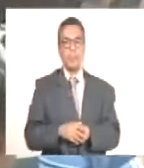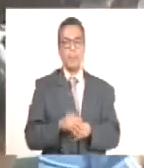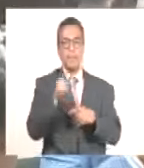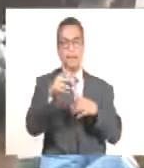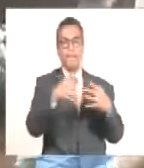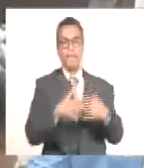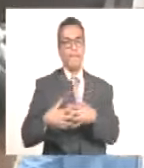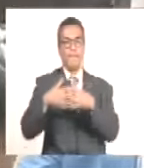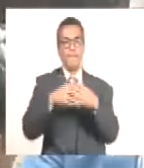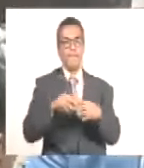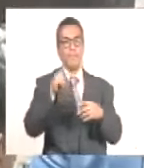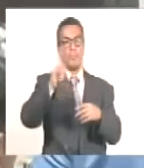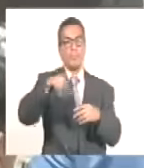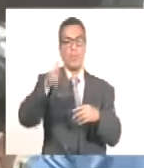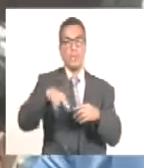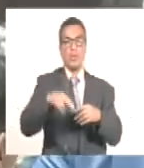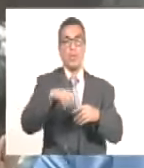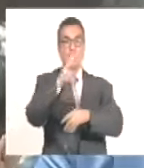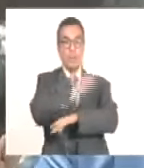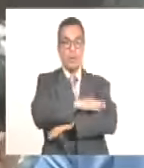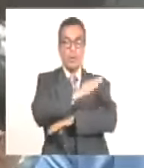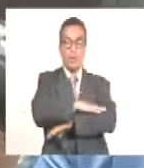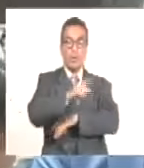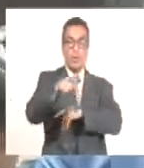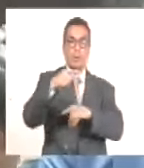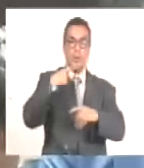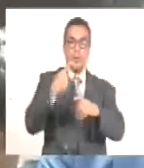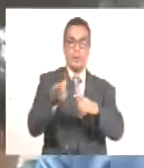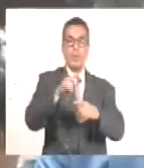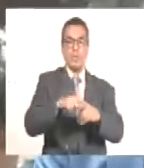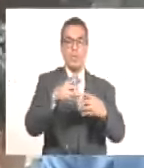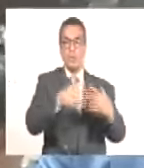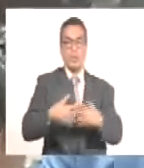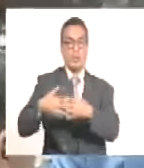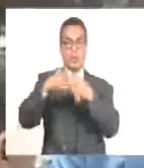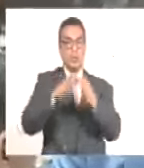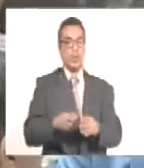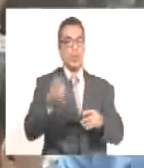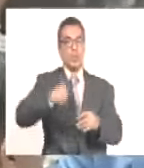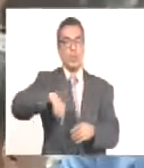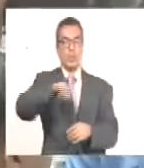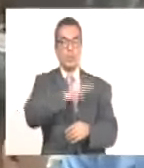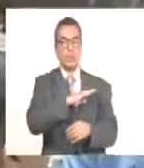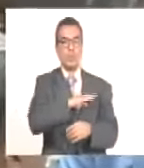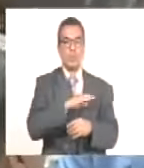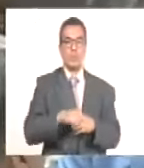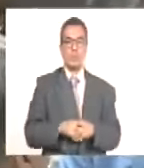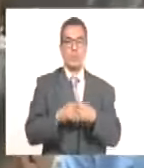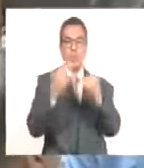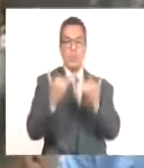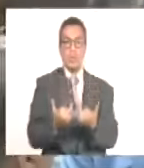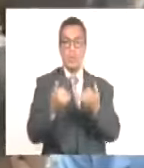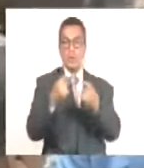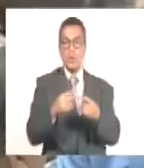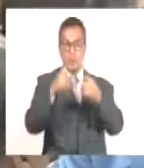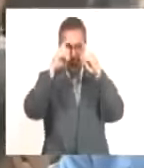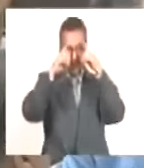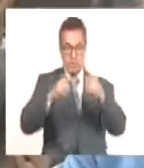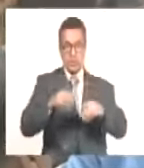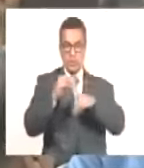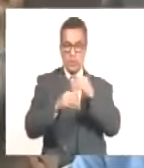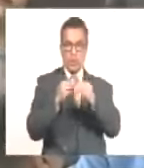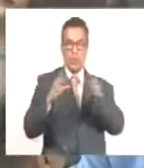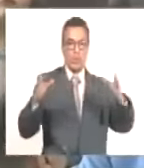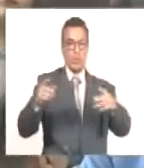Estados Unidos: jamás conducta ha sido más infame que la de los norteamericanos con nosotros. Ya ven decidida la suerte